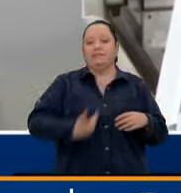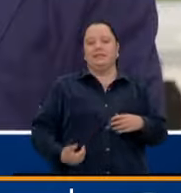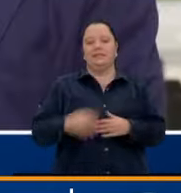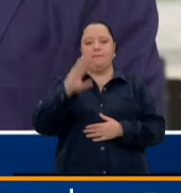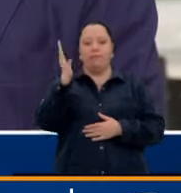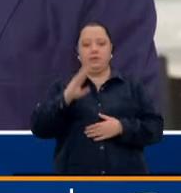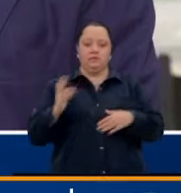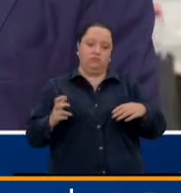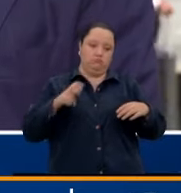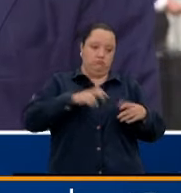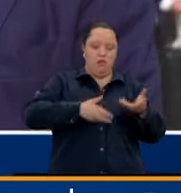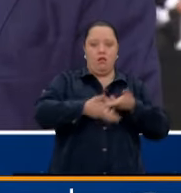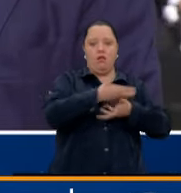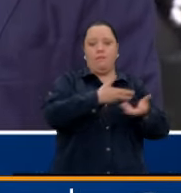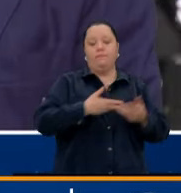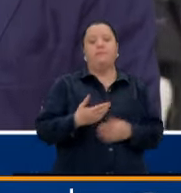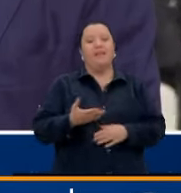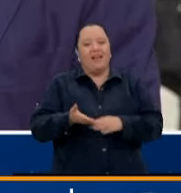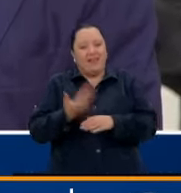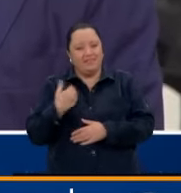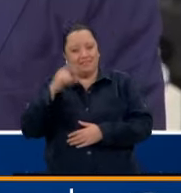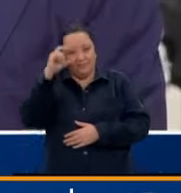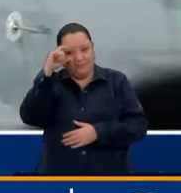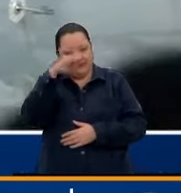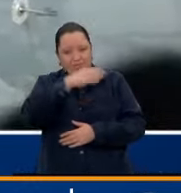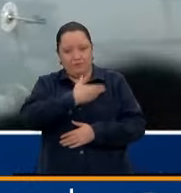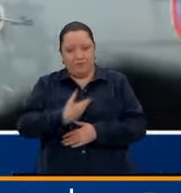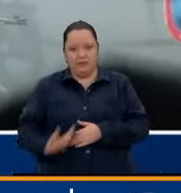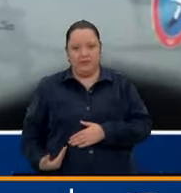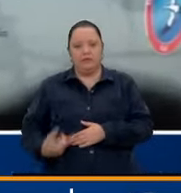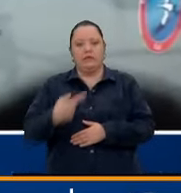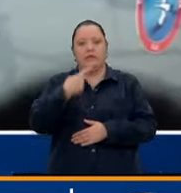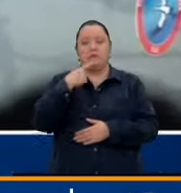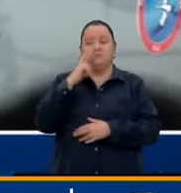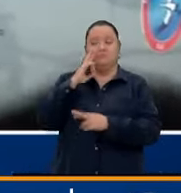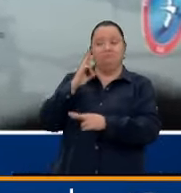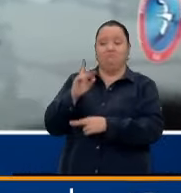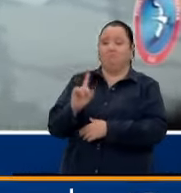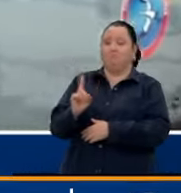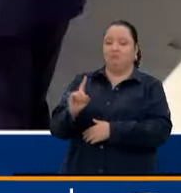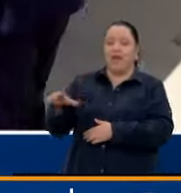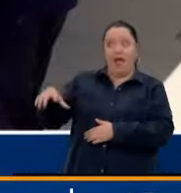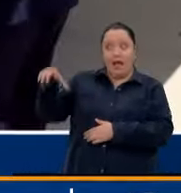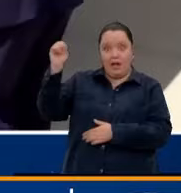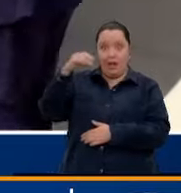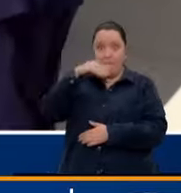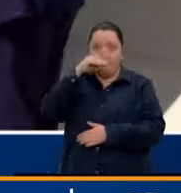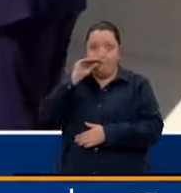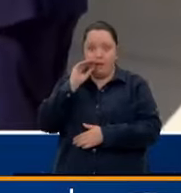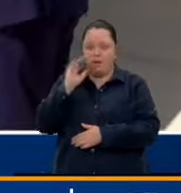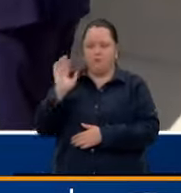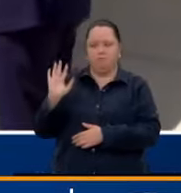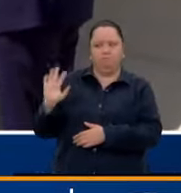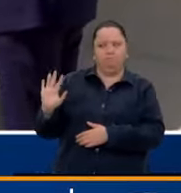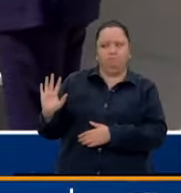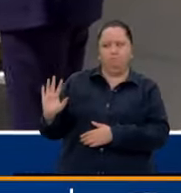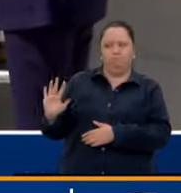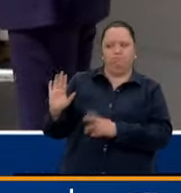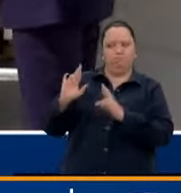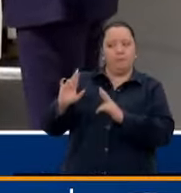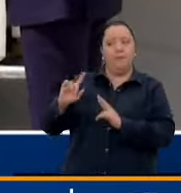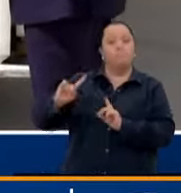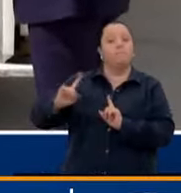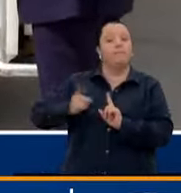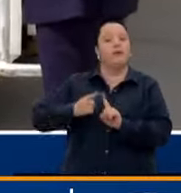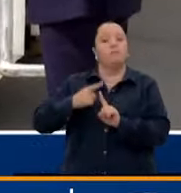da Silva el presidente Petro ya había dicho que no habrá reconocimiento del triunfo del presidente Nicolás Maduro hasta tanto no se